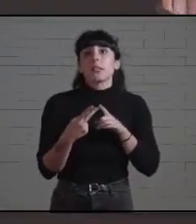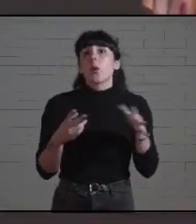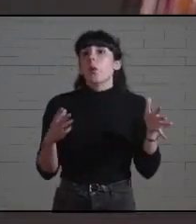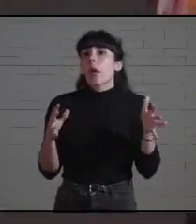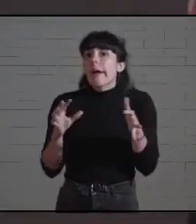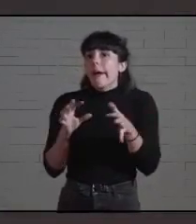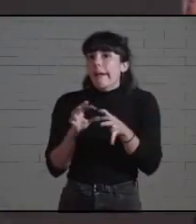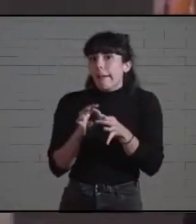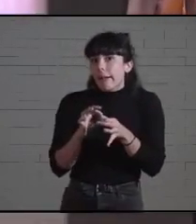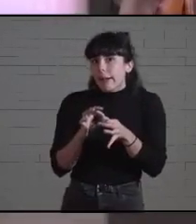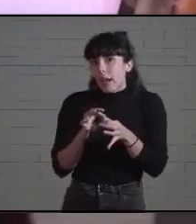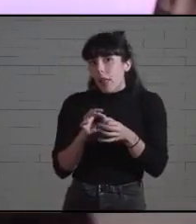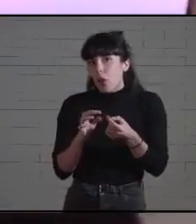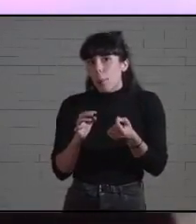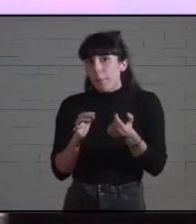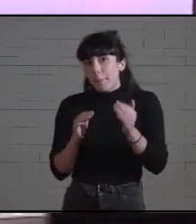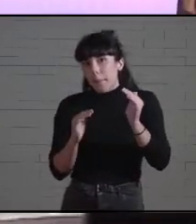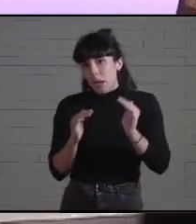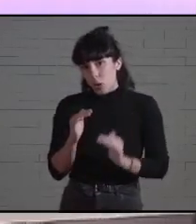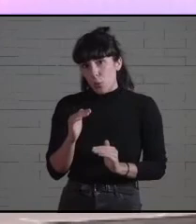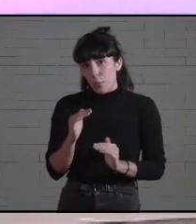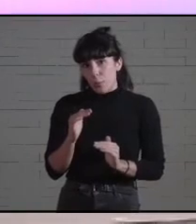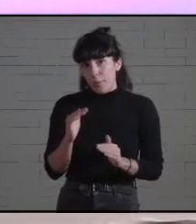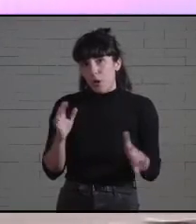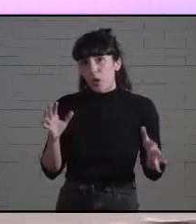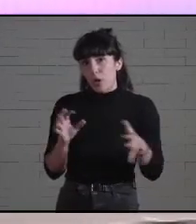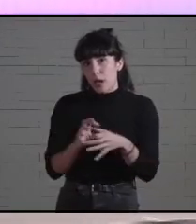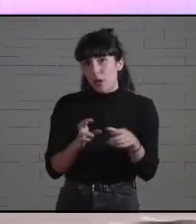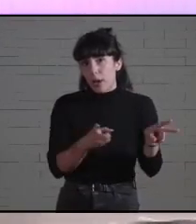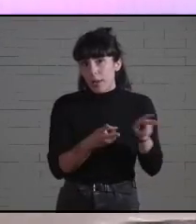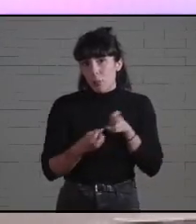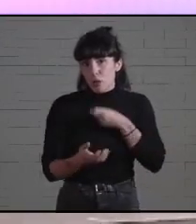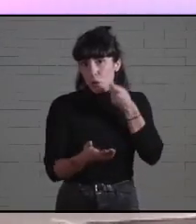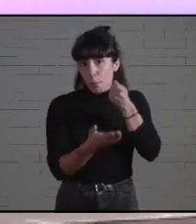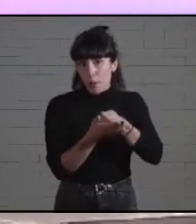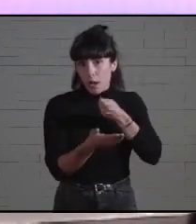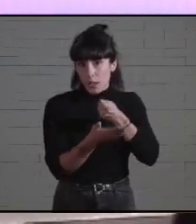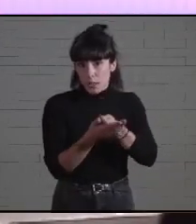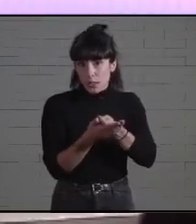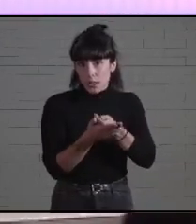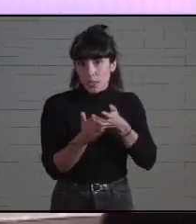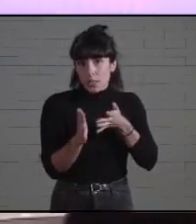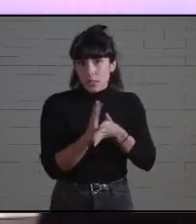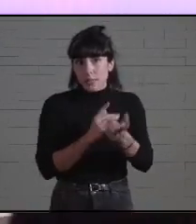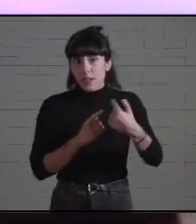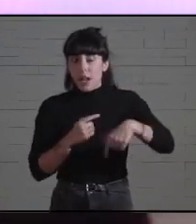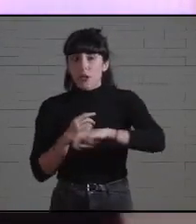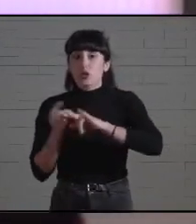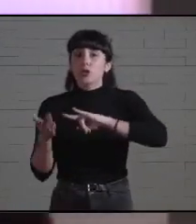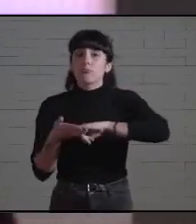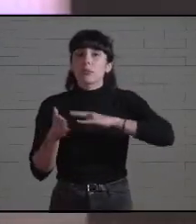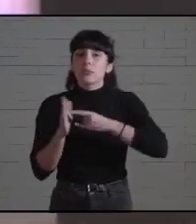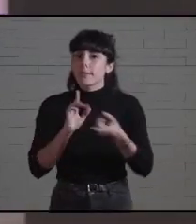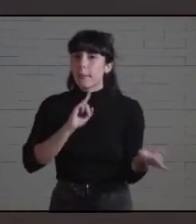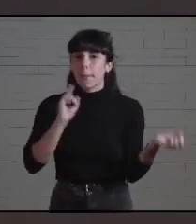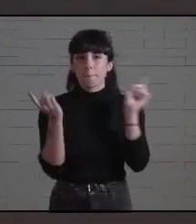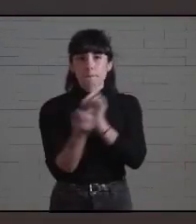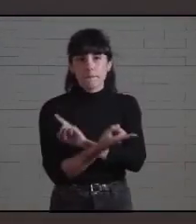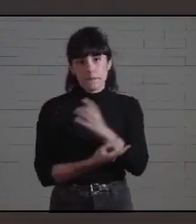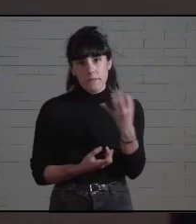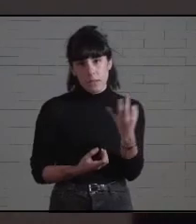que ver con la voluntad de pagar impuestos es que hay que racionalizar el sistema que tenemos. Hay que